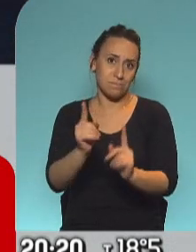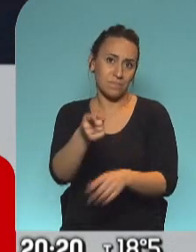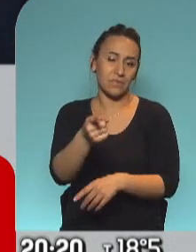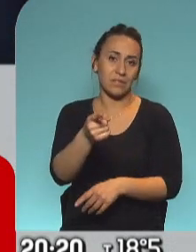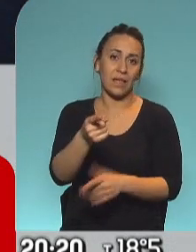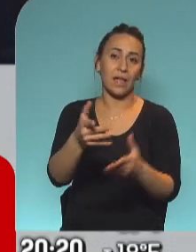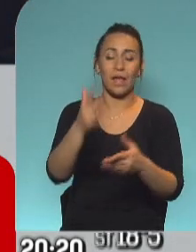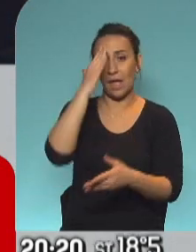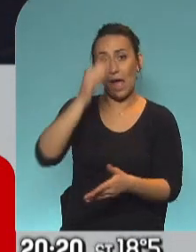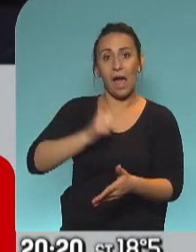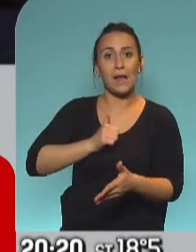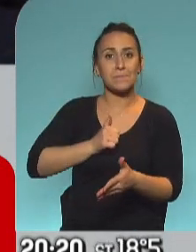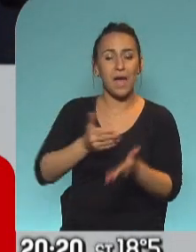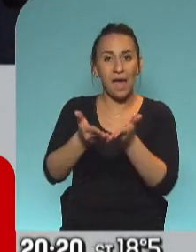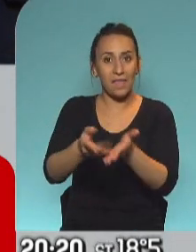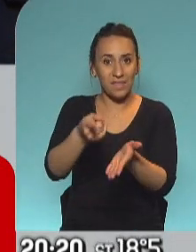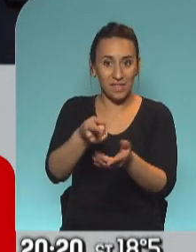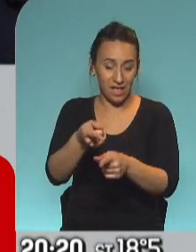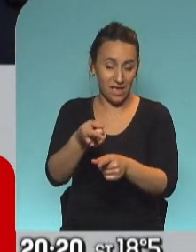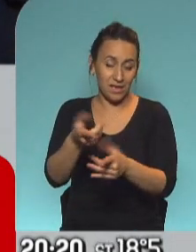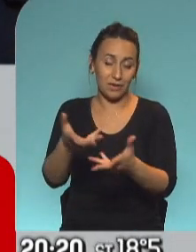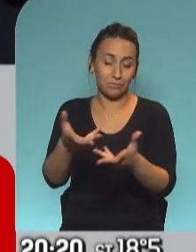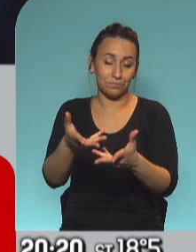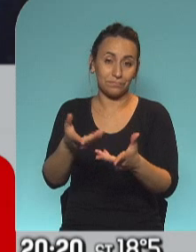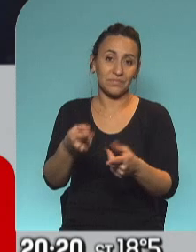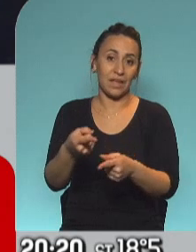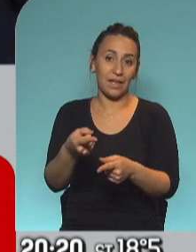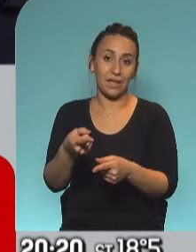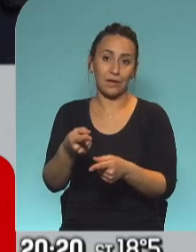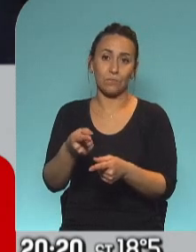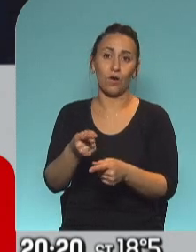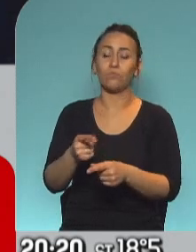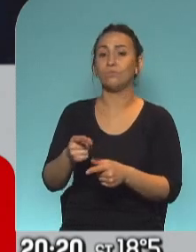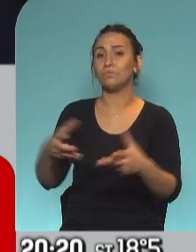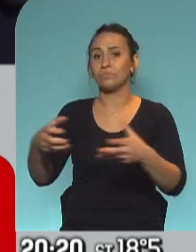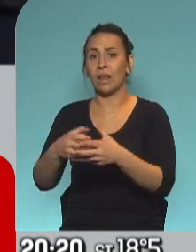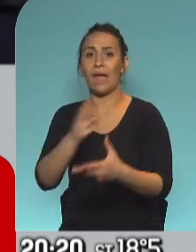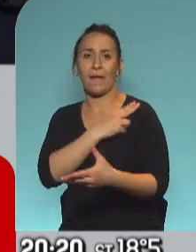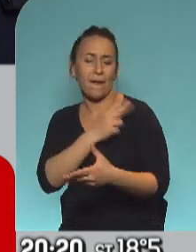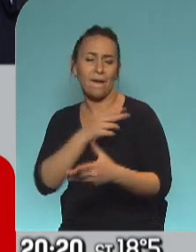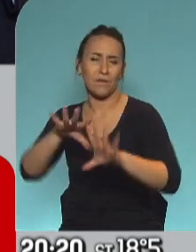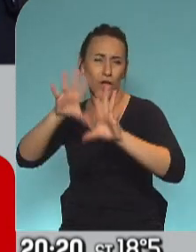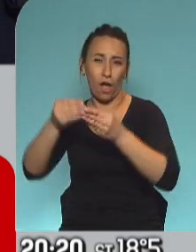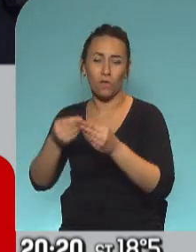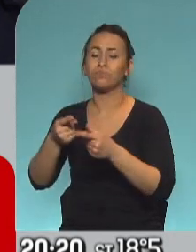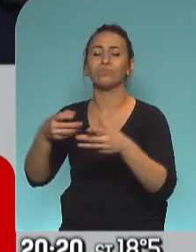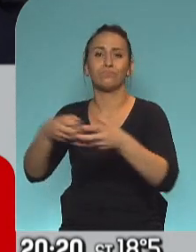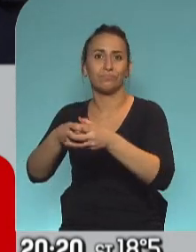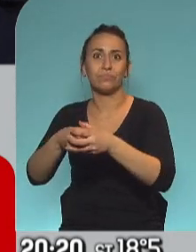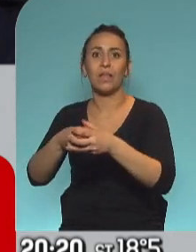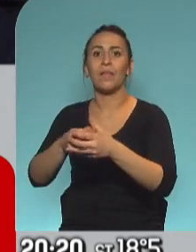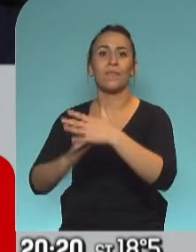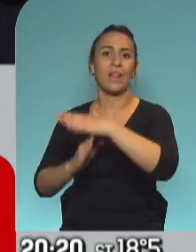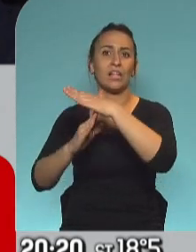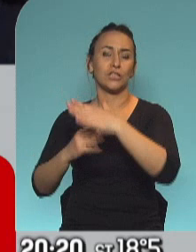tenido, después del cambio, del cambio que se hizo de la jefatura de la Armada, que se habían intentado vincular